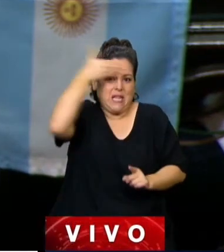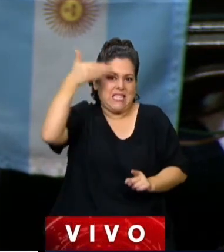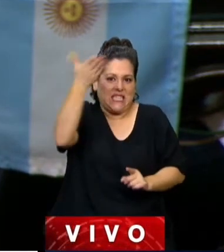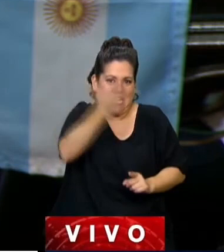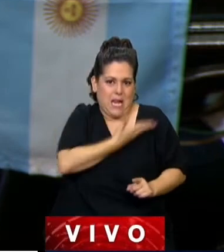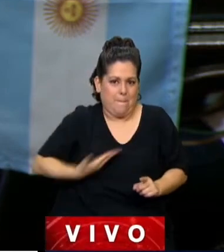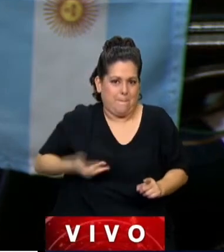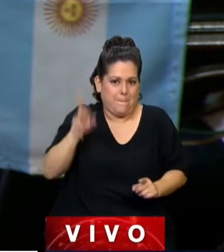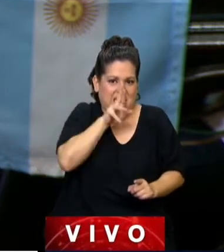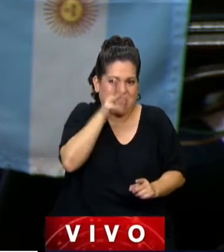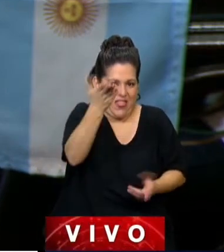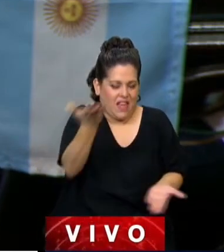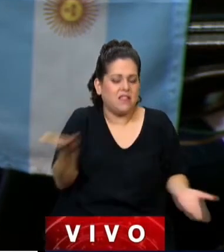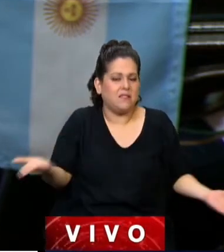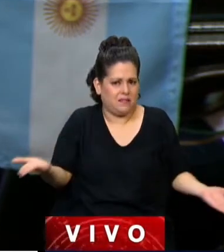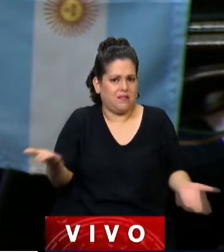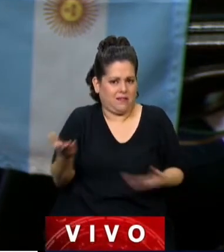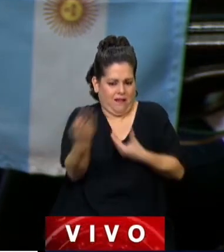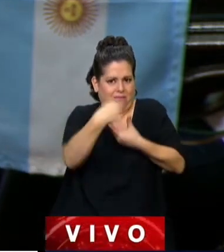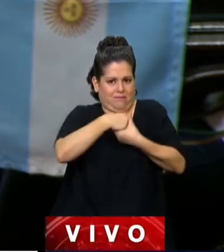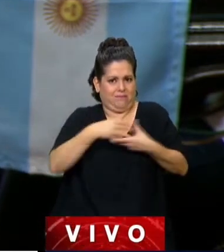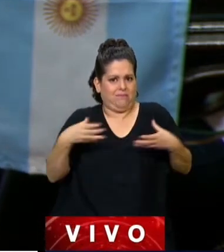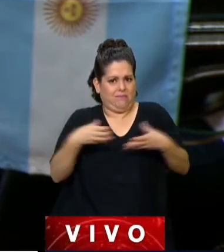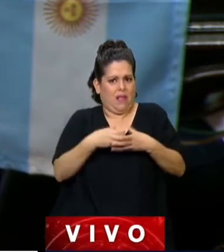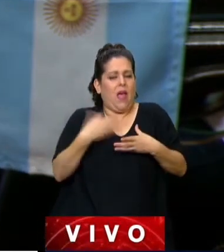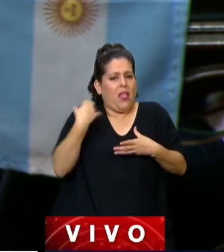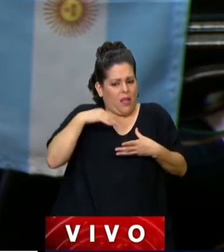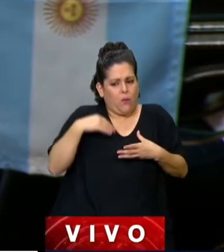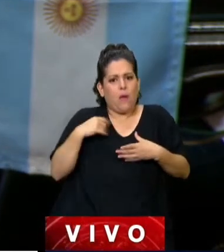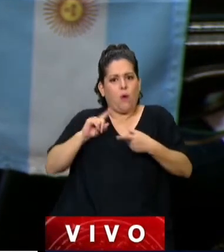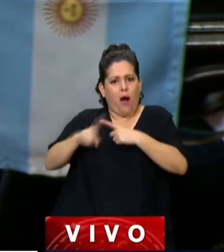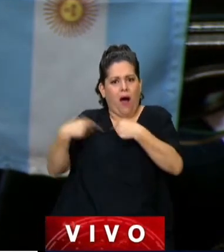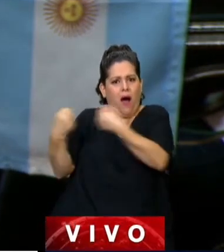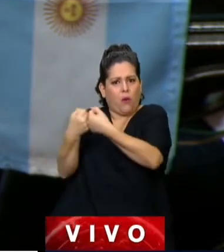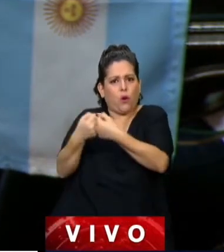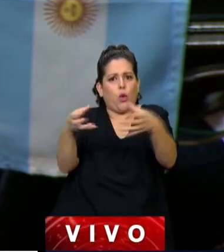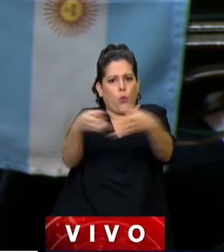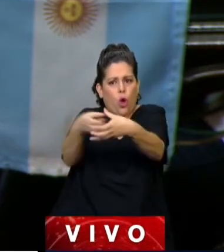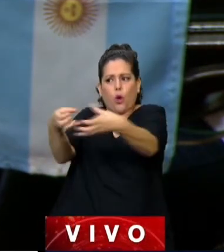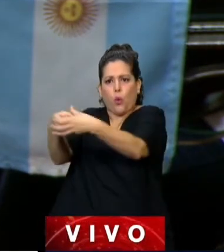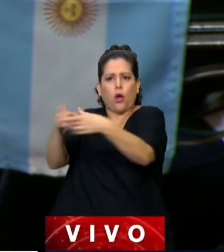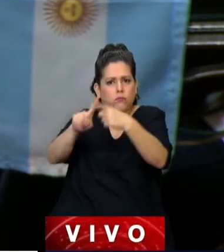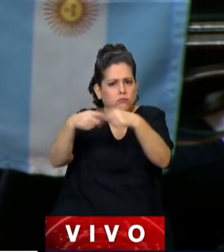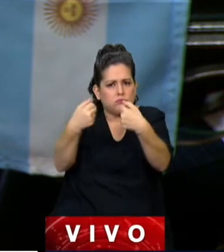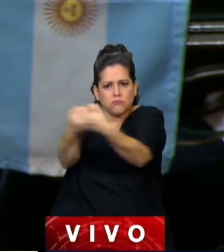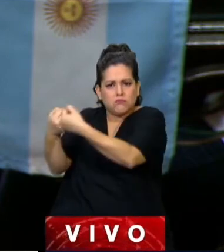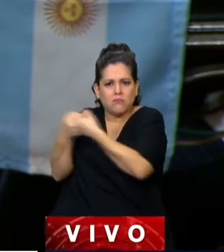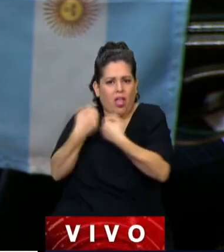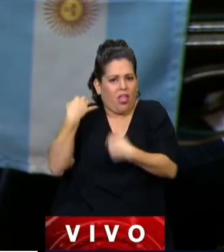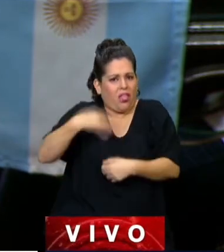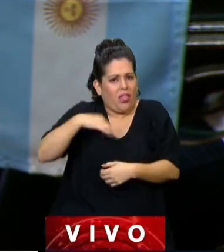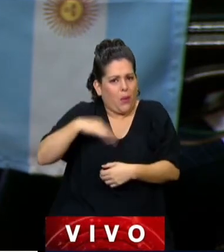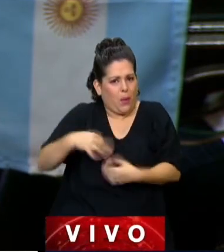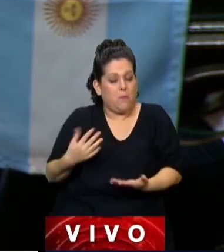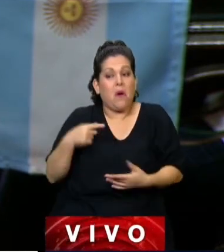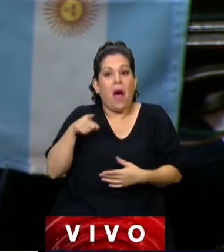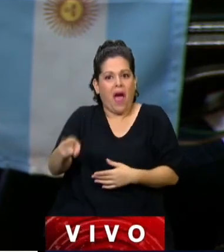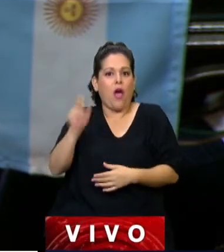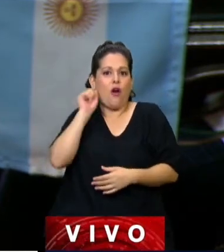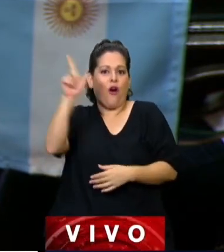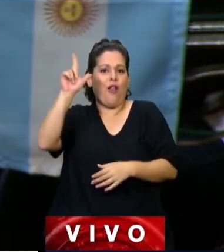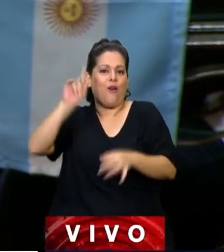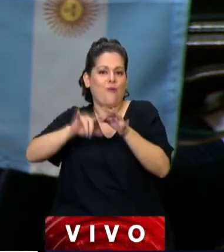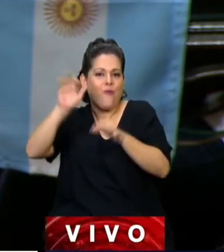que eso nos obliga siempre a tener marcos de acuerdo con distintos bloques. Y habíamos construido una sesión, y cuando presentamos el pedido de